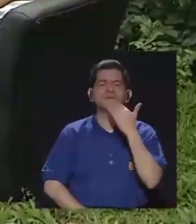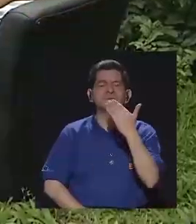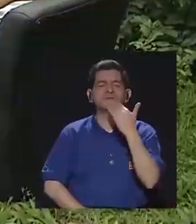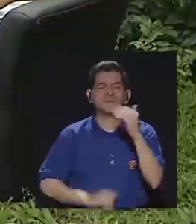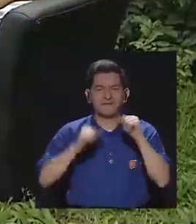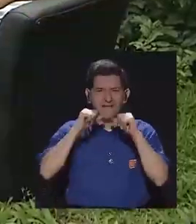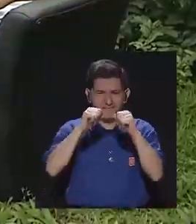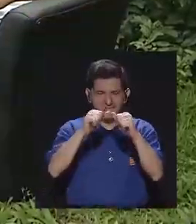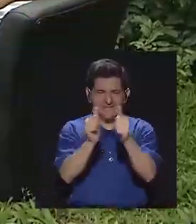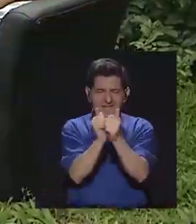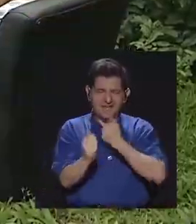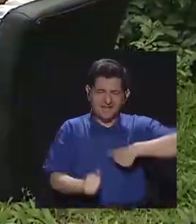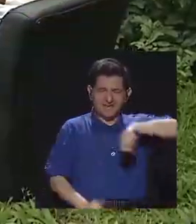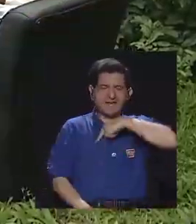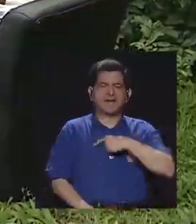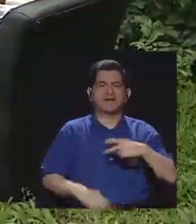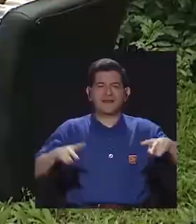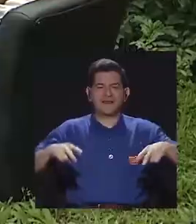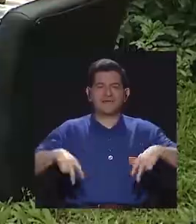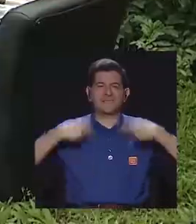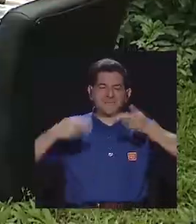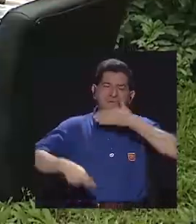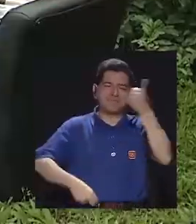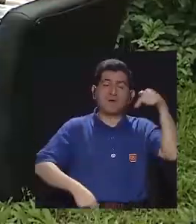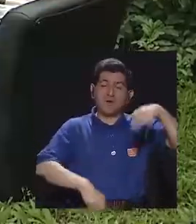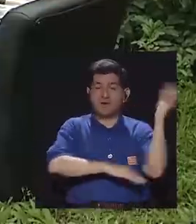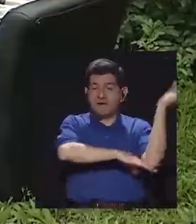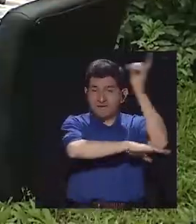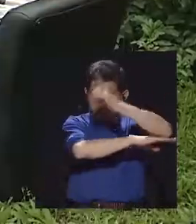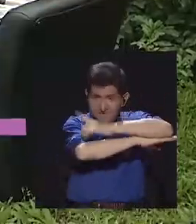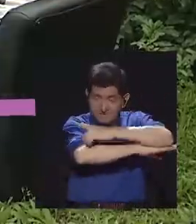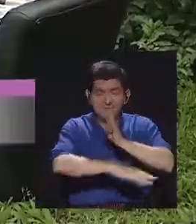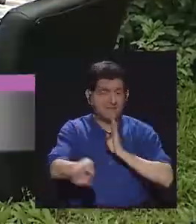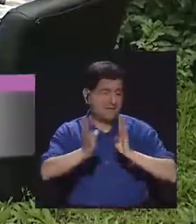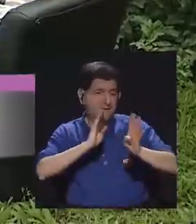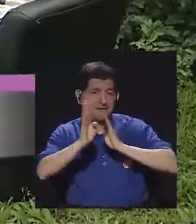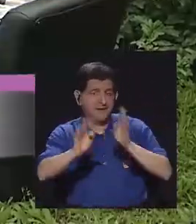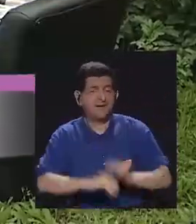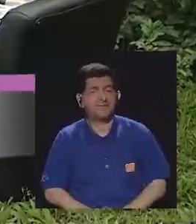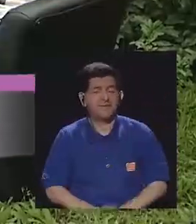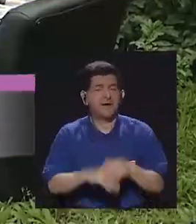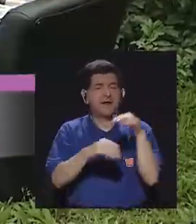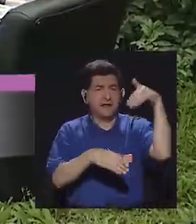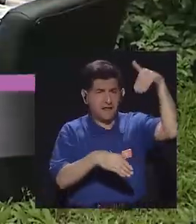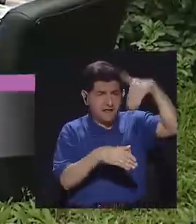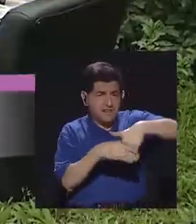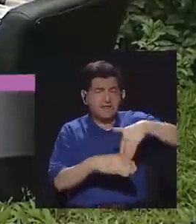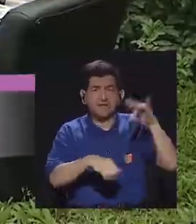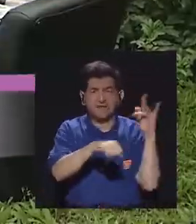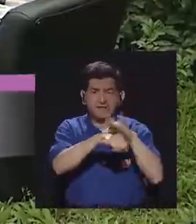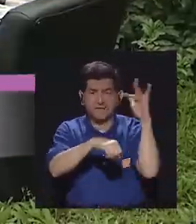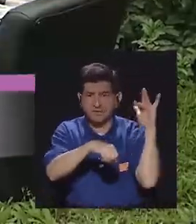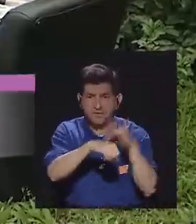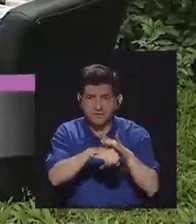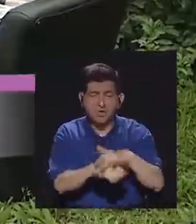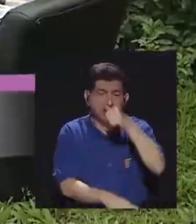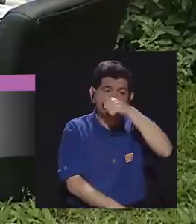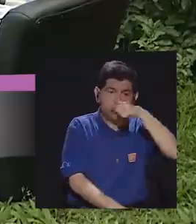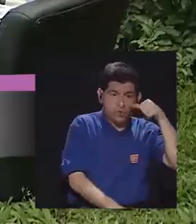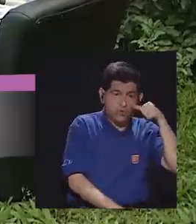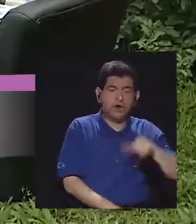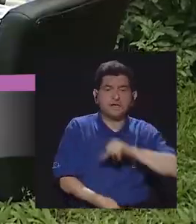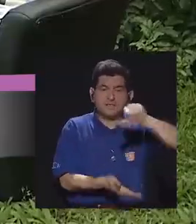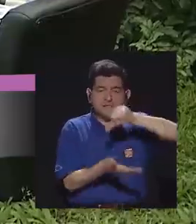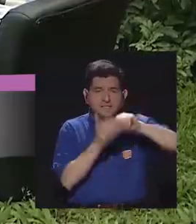Gracias por continuar con nosotros en Vivir Mejor. El día de hoy conversando acerca de la intervención temprana en drogas